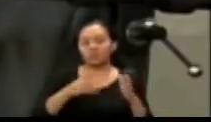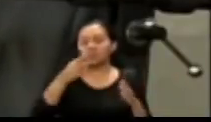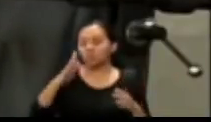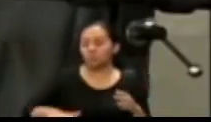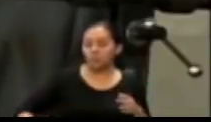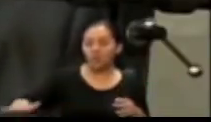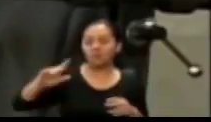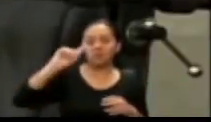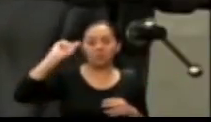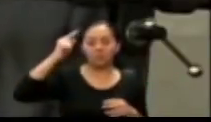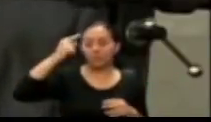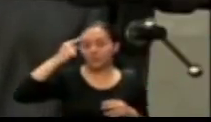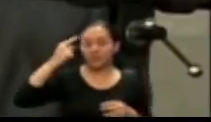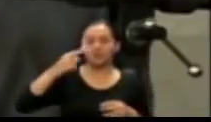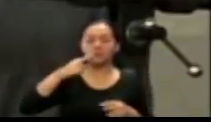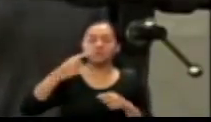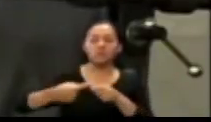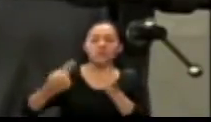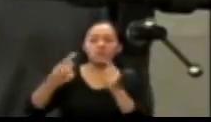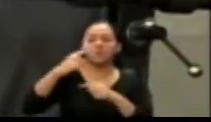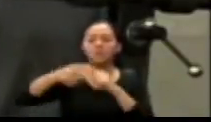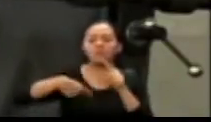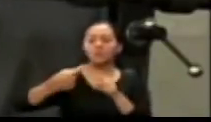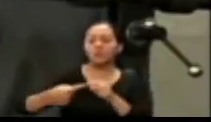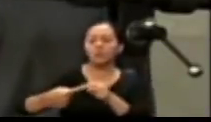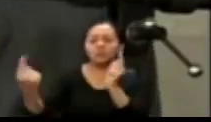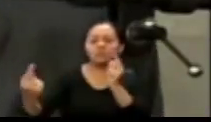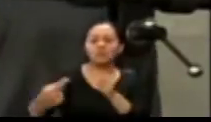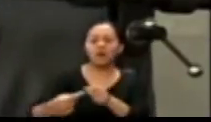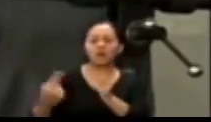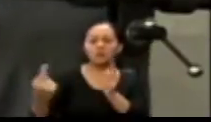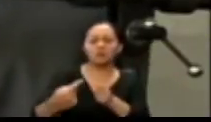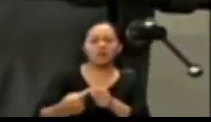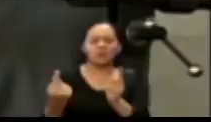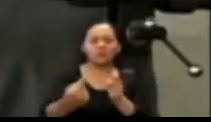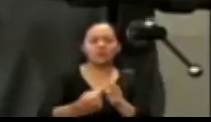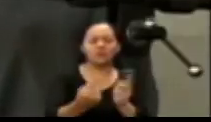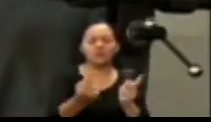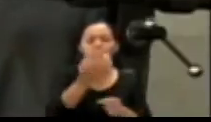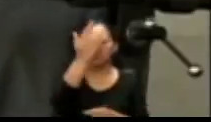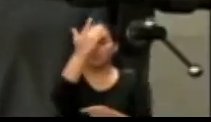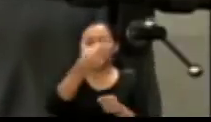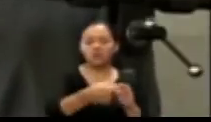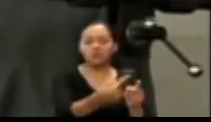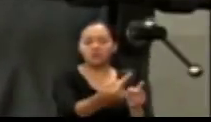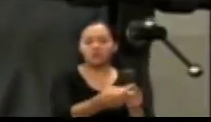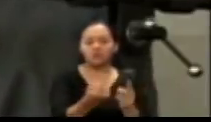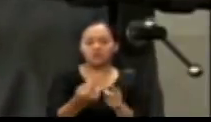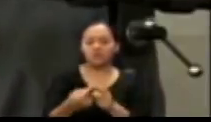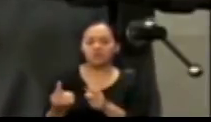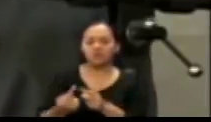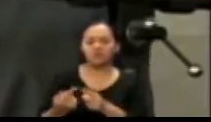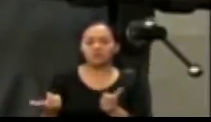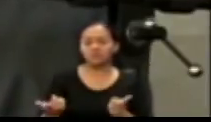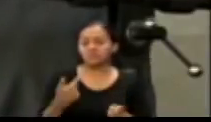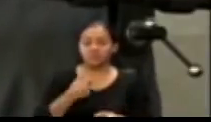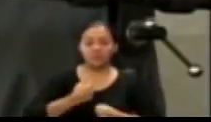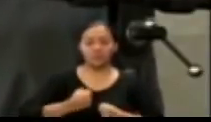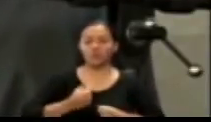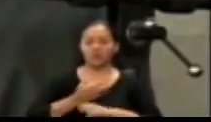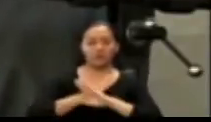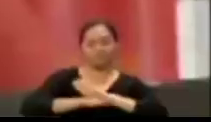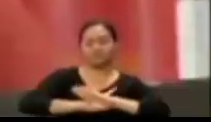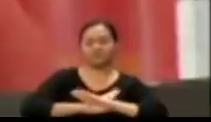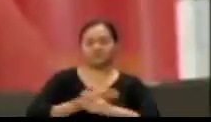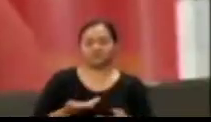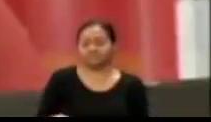un gobierno, un movimiento se pone en contra de manera muy fuerte de un poder central, evidentemente el poder central se defiende.